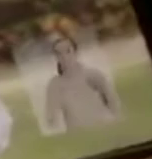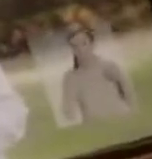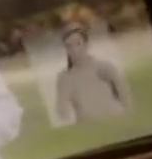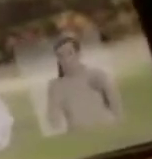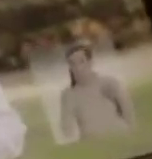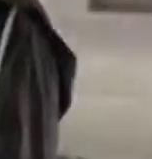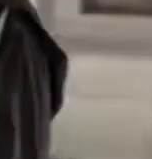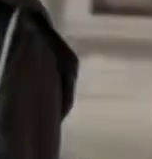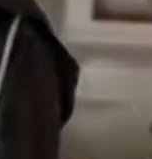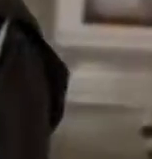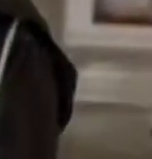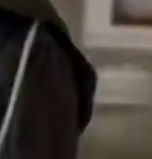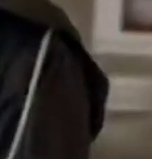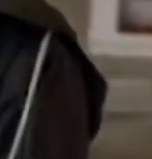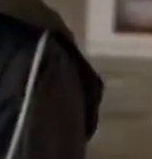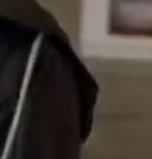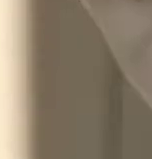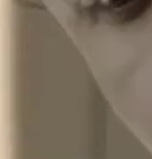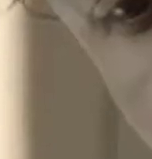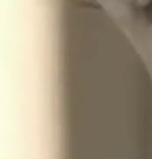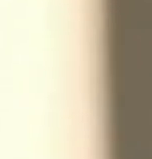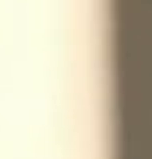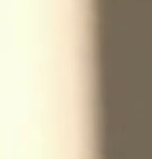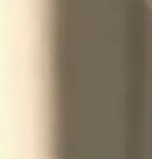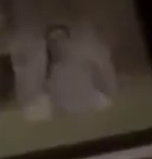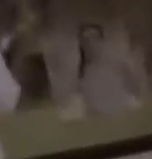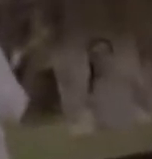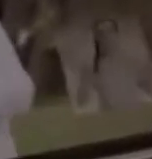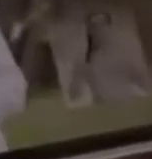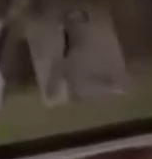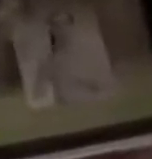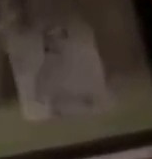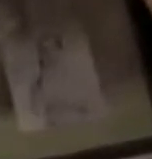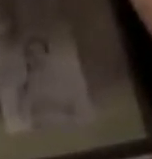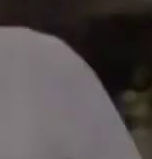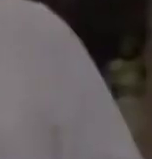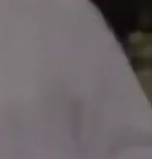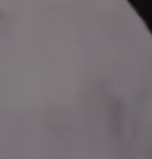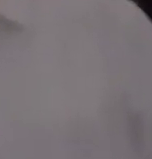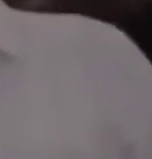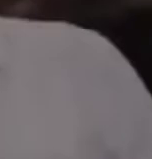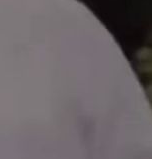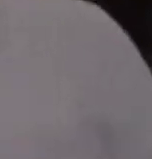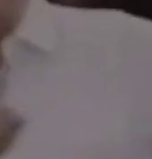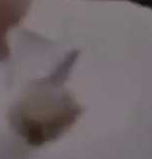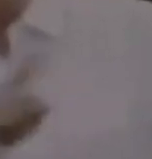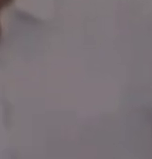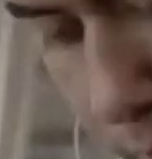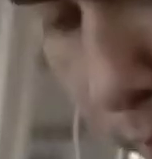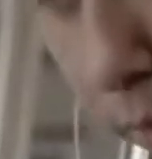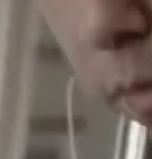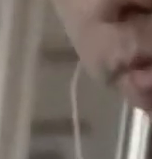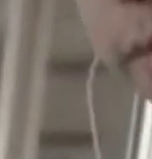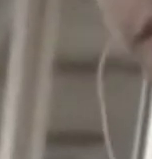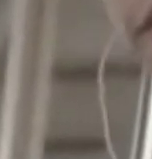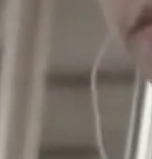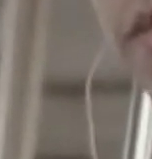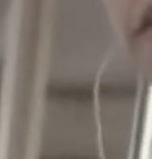ningún joven se quede sin la oportunidad de estudiar. Van a tener becas. Lo resumo en una frase. Becarios sí, sicarios